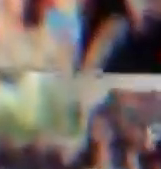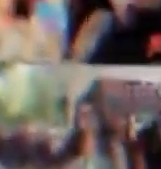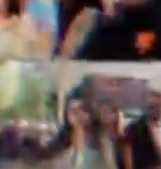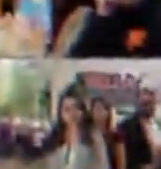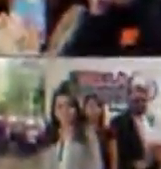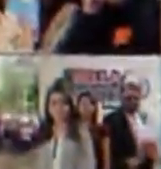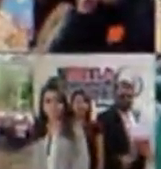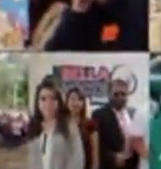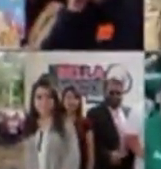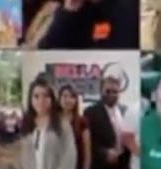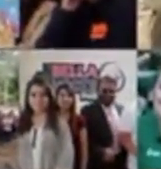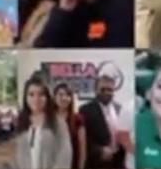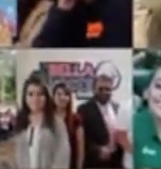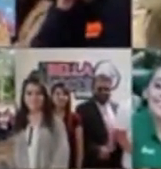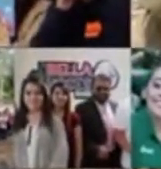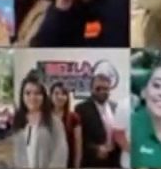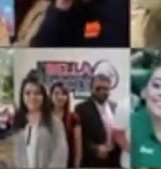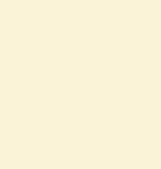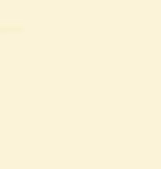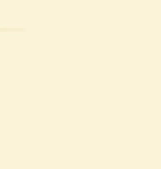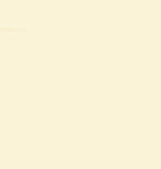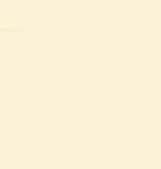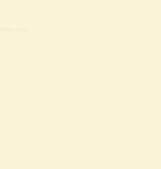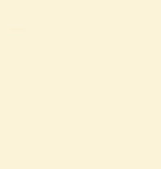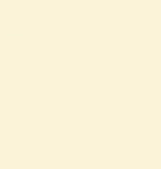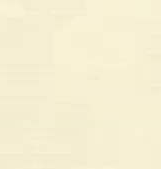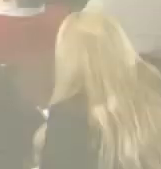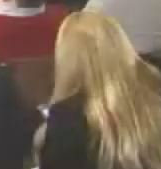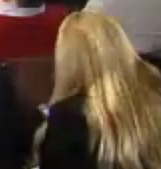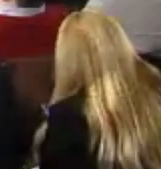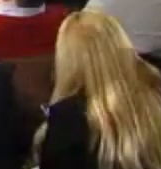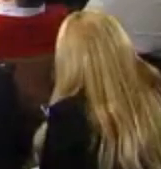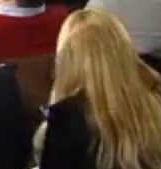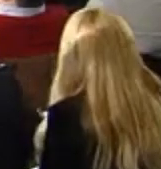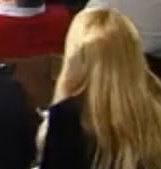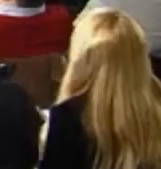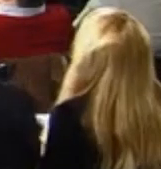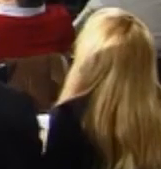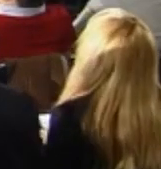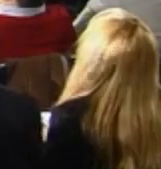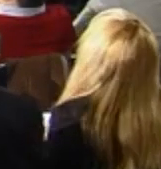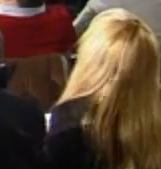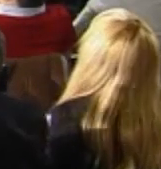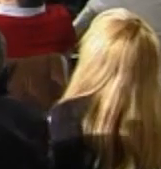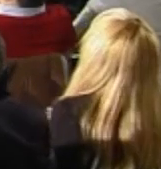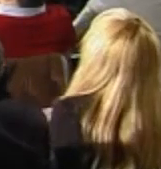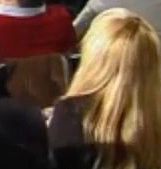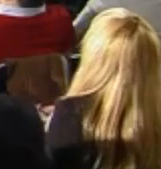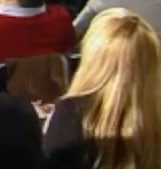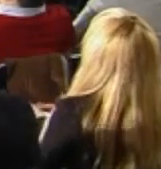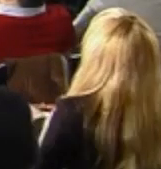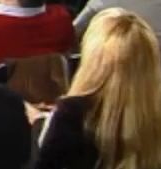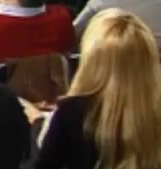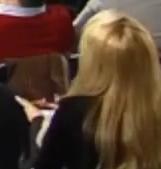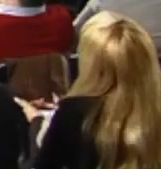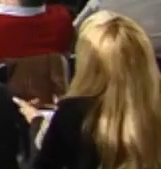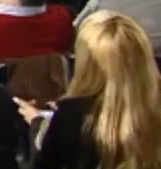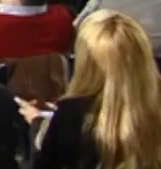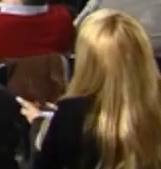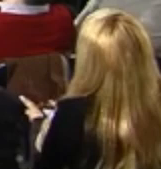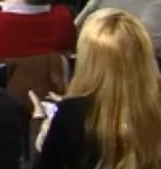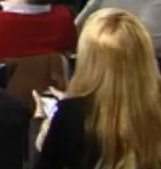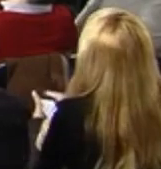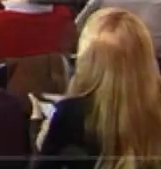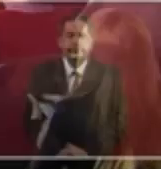en 96% de los municipios del país y dijo, se están haciendo esfuerzos para que en próximas semanas se incorporen a jóvenes